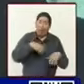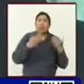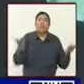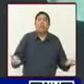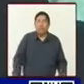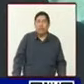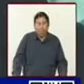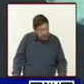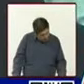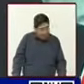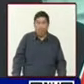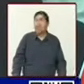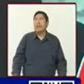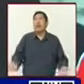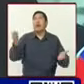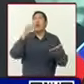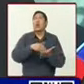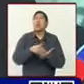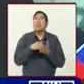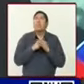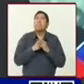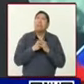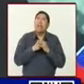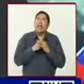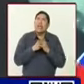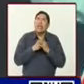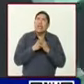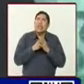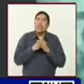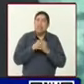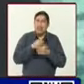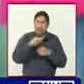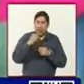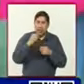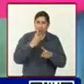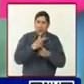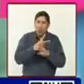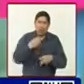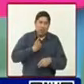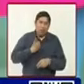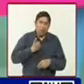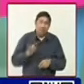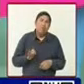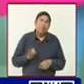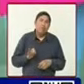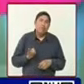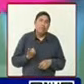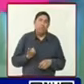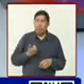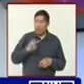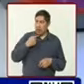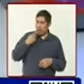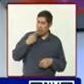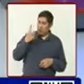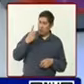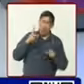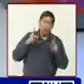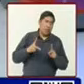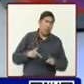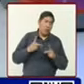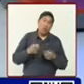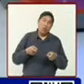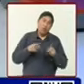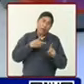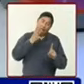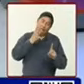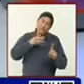Sí, pero a ver, una vez más, tenemos que cuidarnos. Como decía una de las personas, o sea, nos